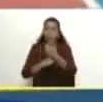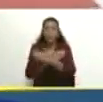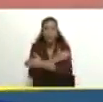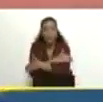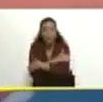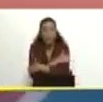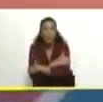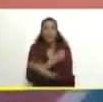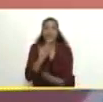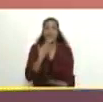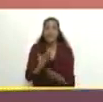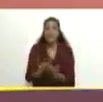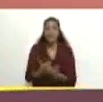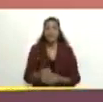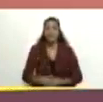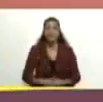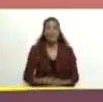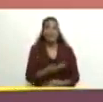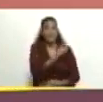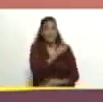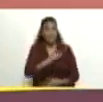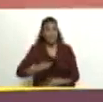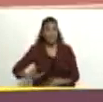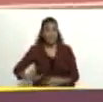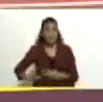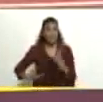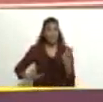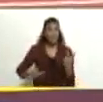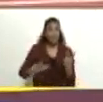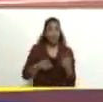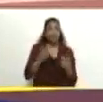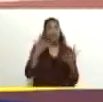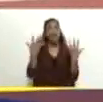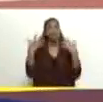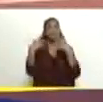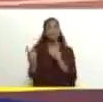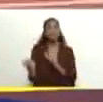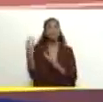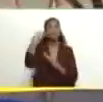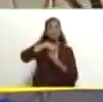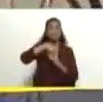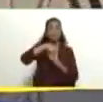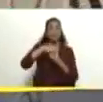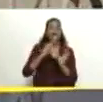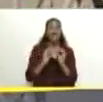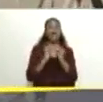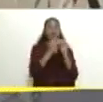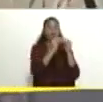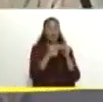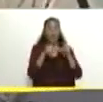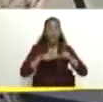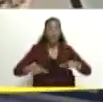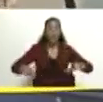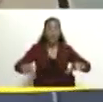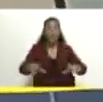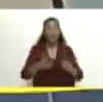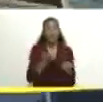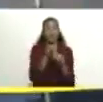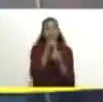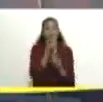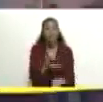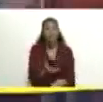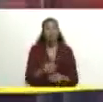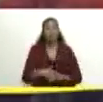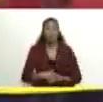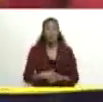un abrazo y las gracias. Presidente, este es el ejemplo de inclusión. Esta es la recuperación del estado de bienestar, que